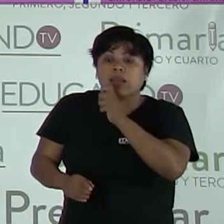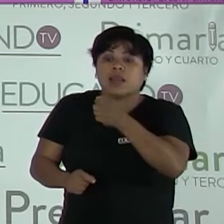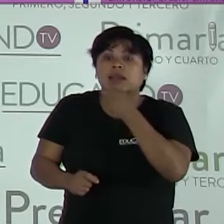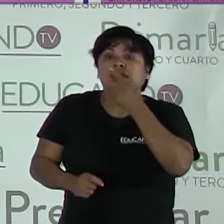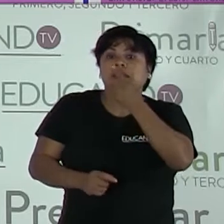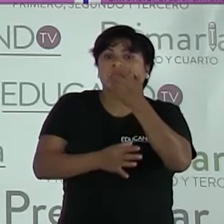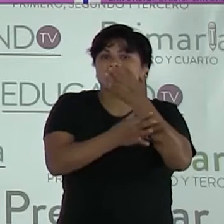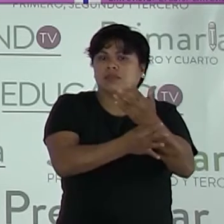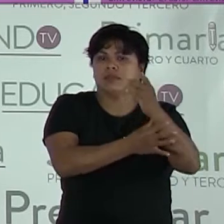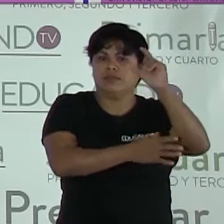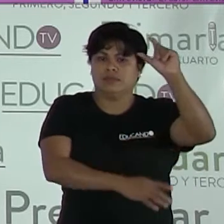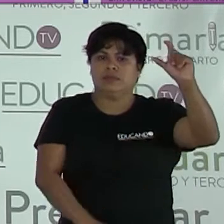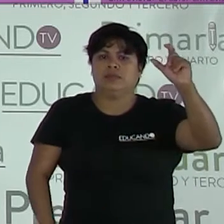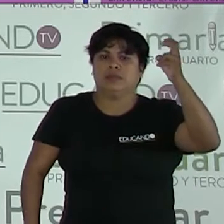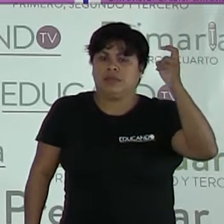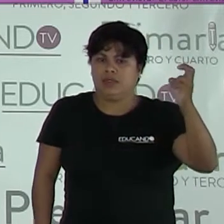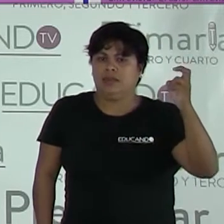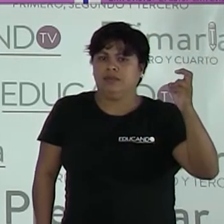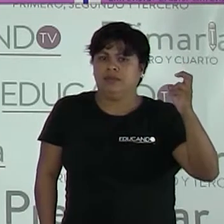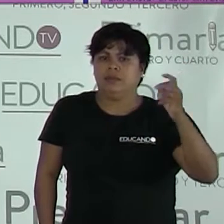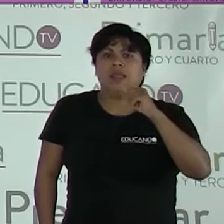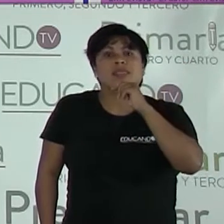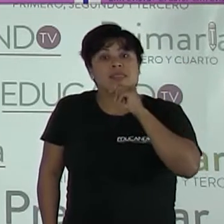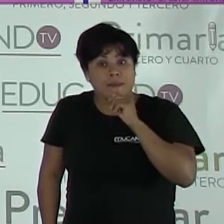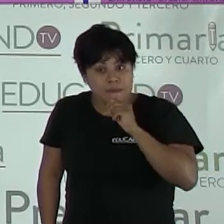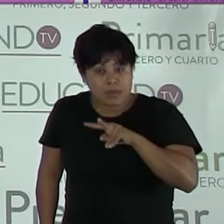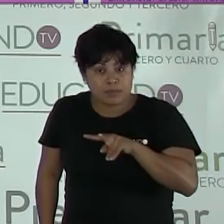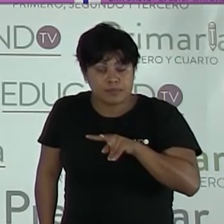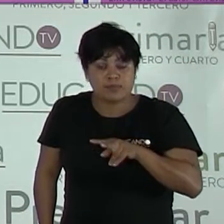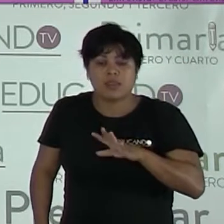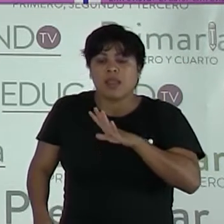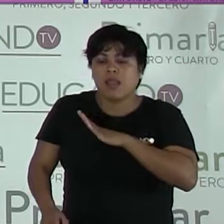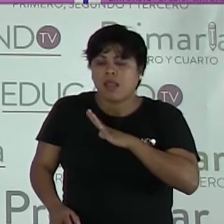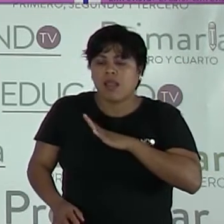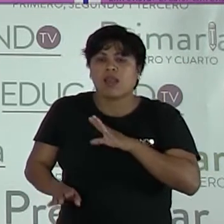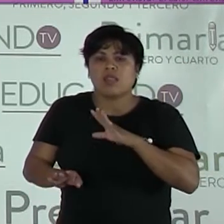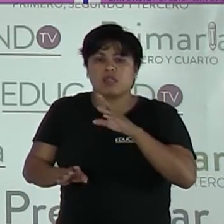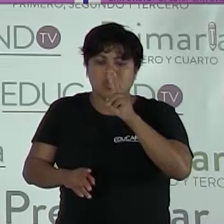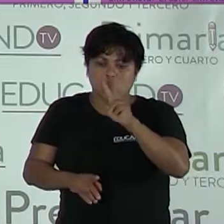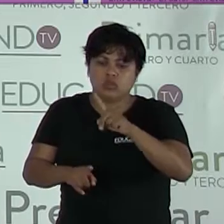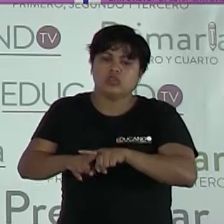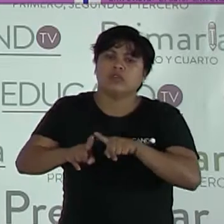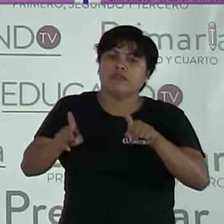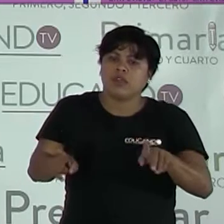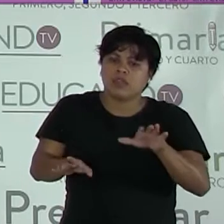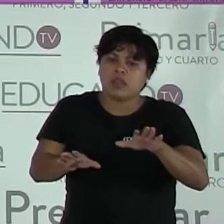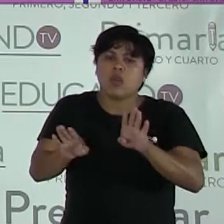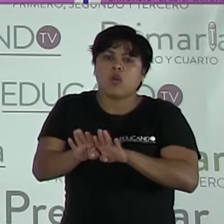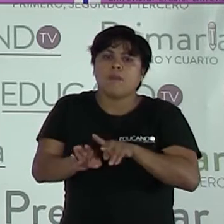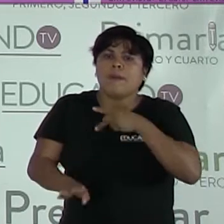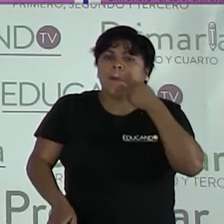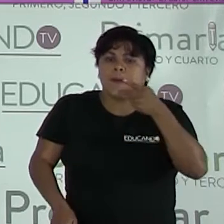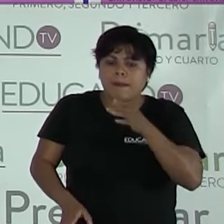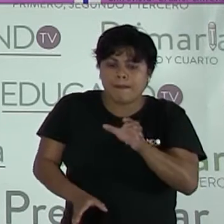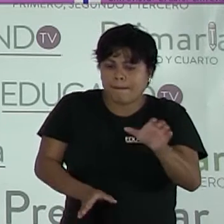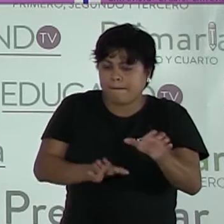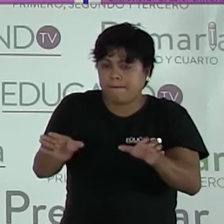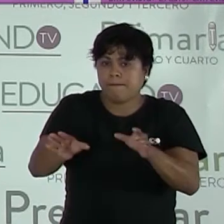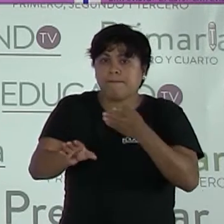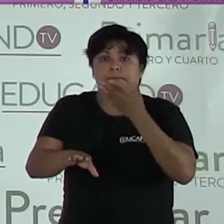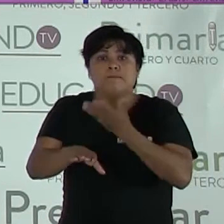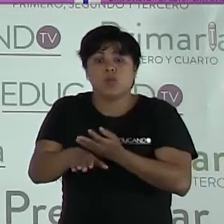comentar acerca de ese evento. También maneja dos tipos de expresión.